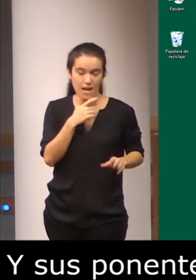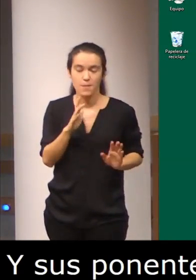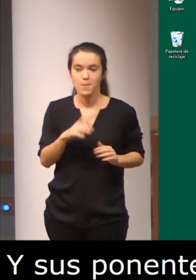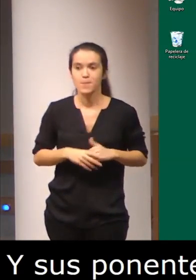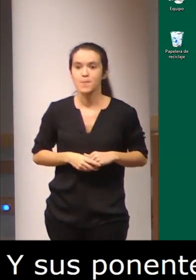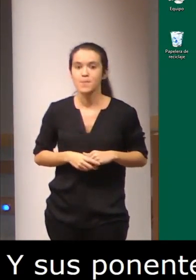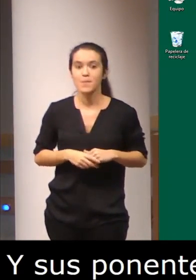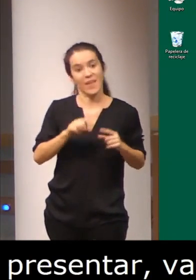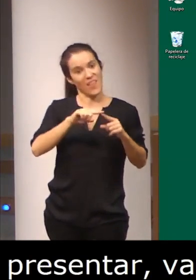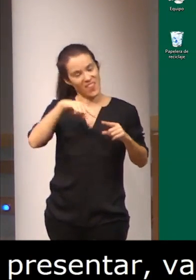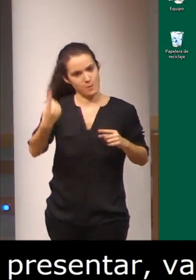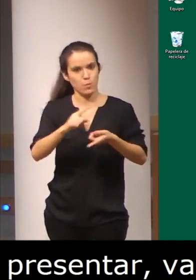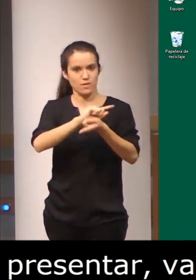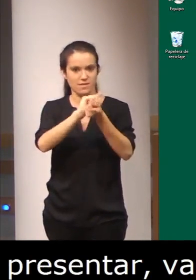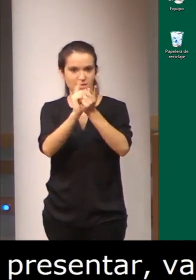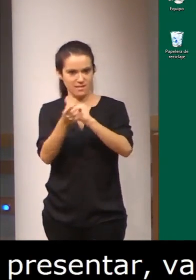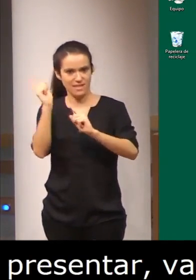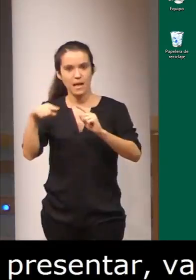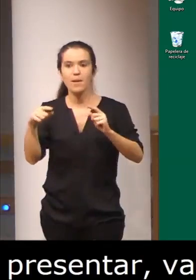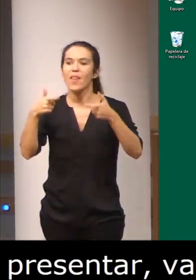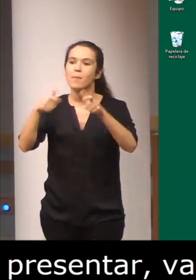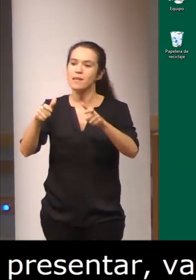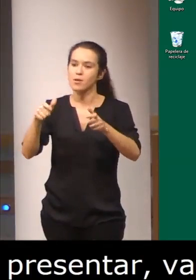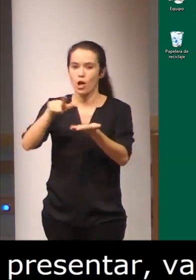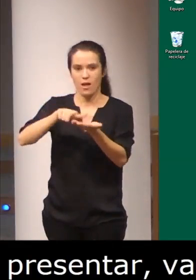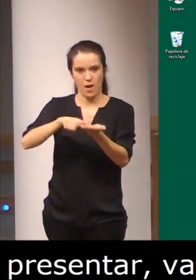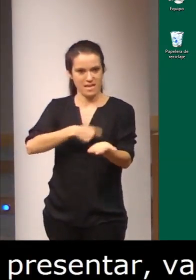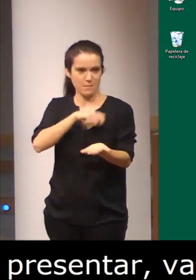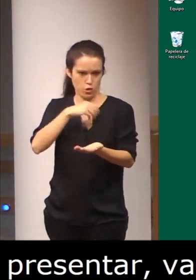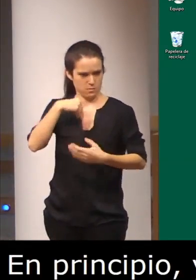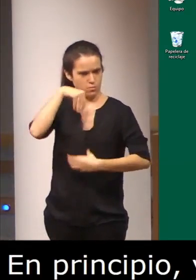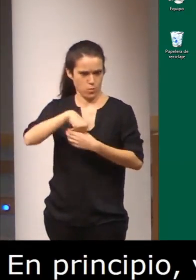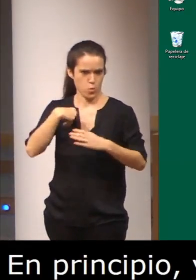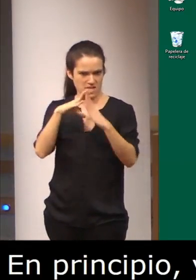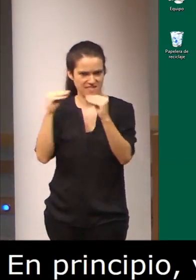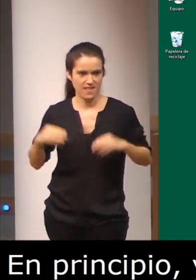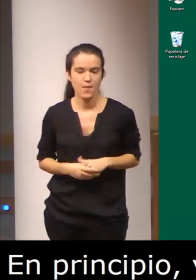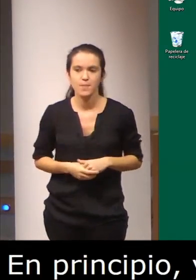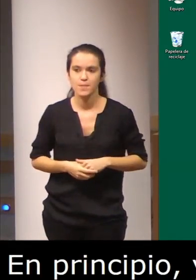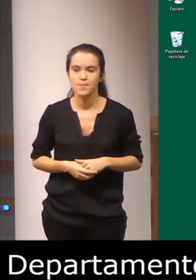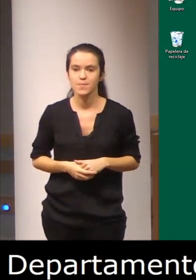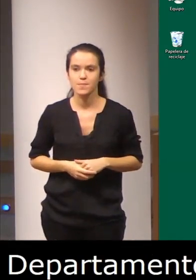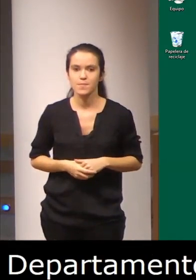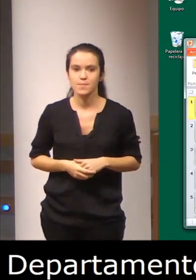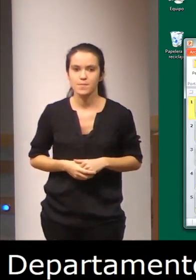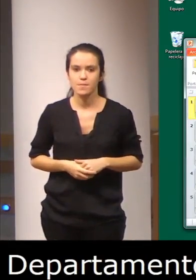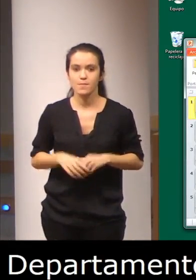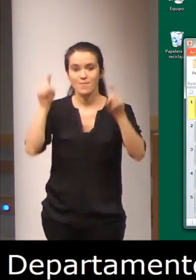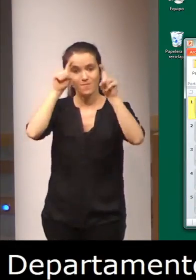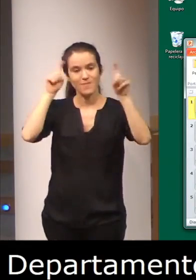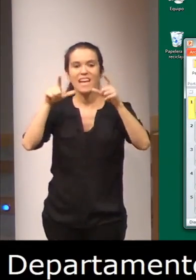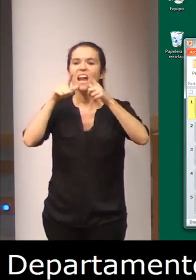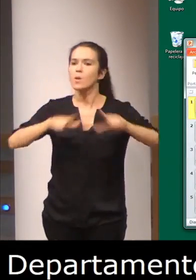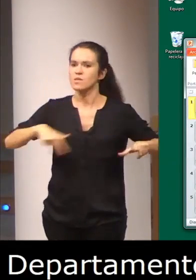y posteriormente en el departamento de Lengua Española de la propia universidad, imparte docencia en Lingüística